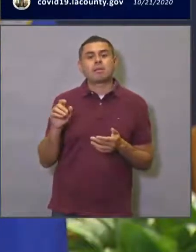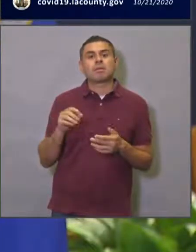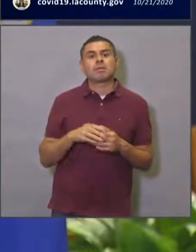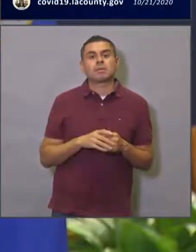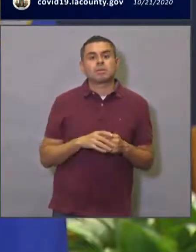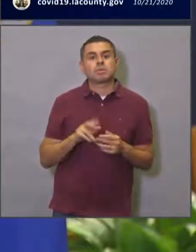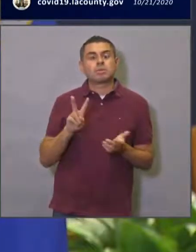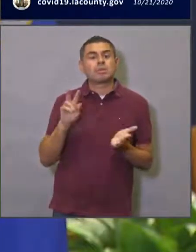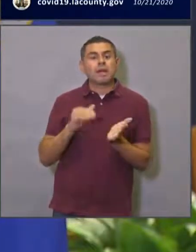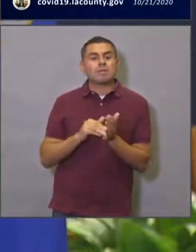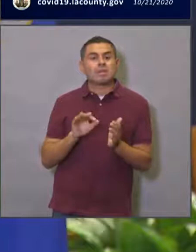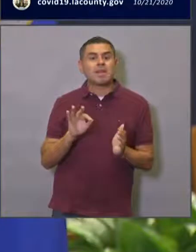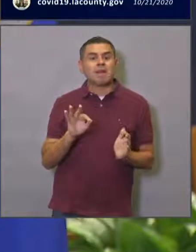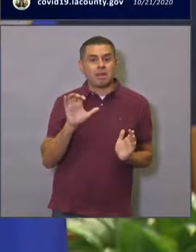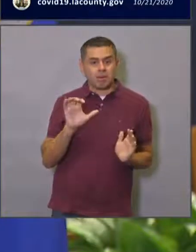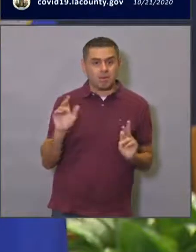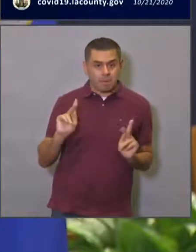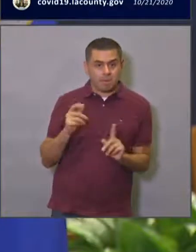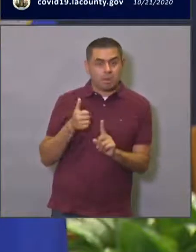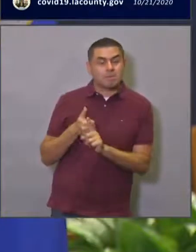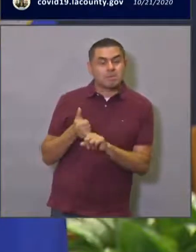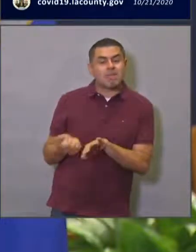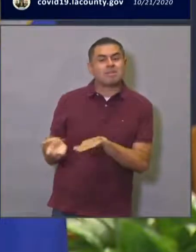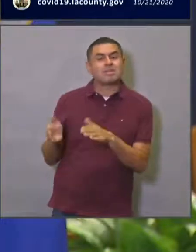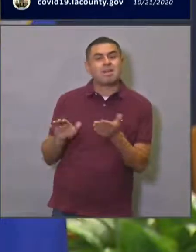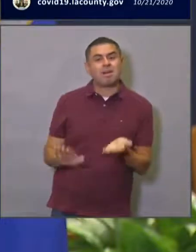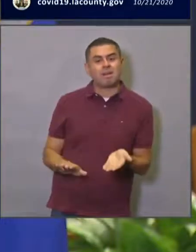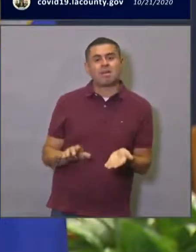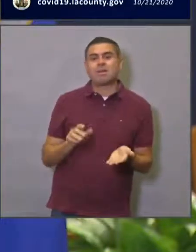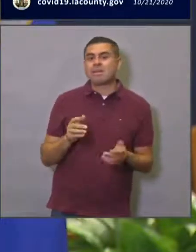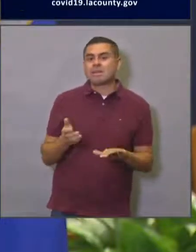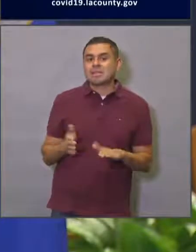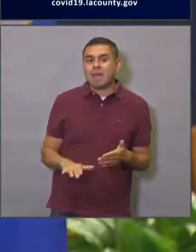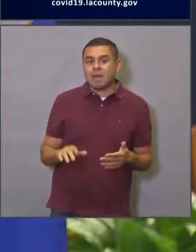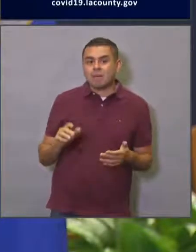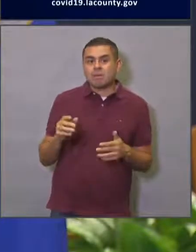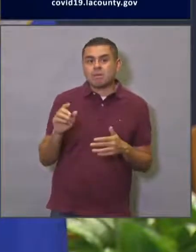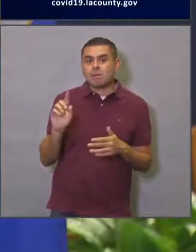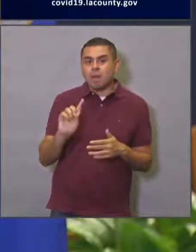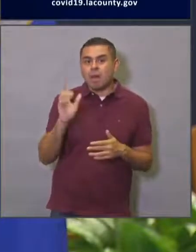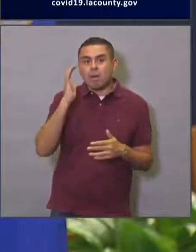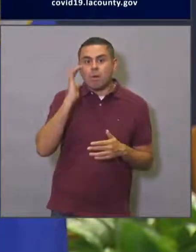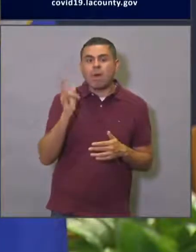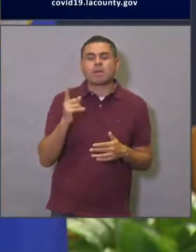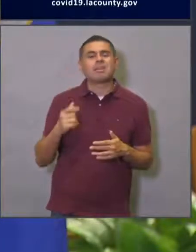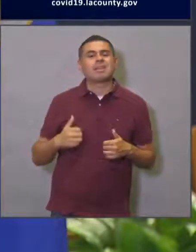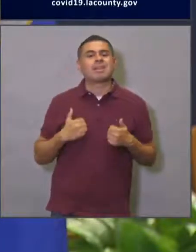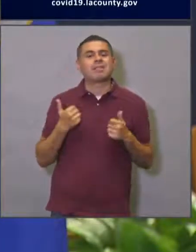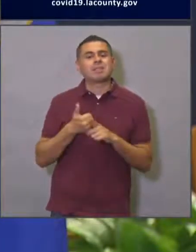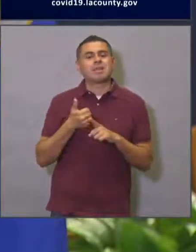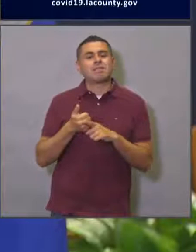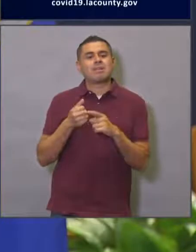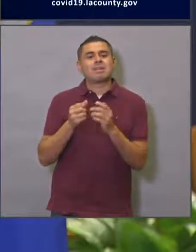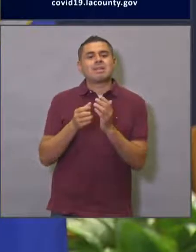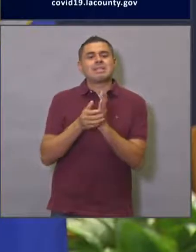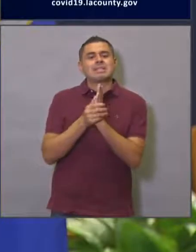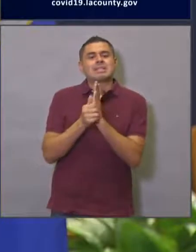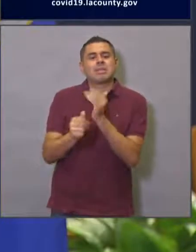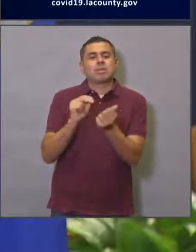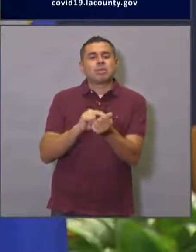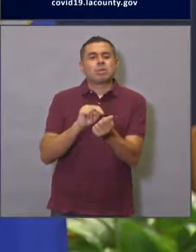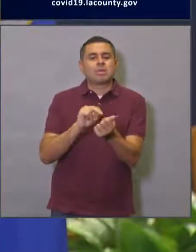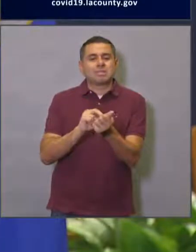2,663 de estas personas que fallecieron residían en centros de enfermería especializada. Hoy también